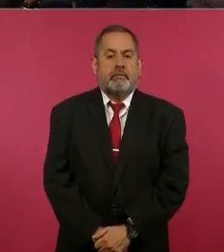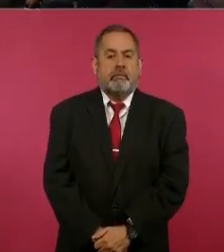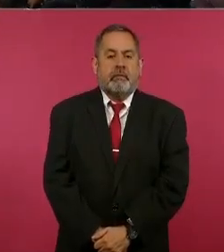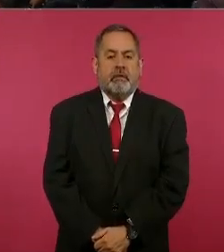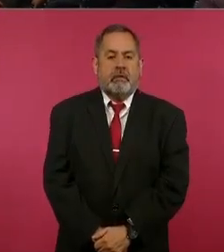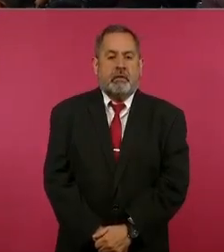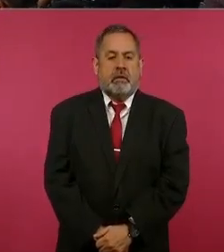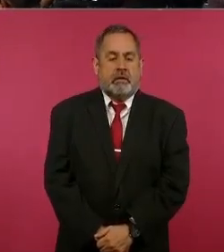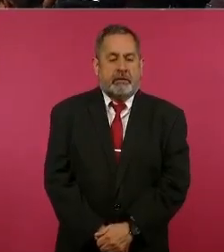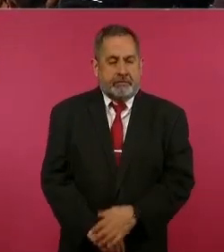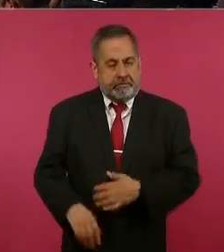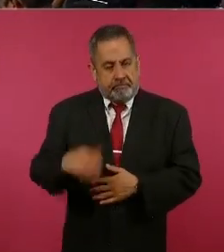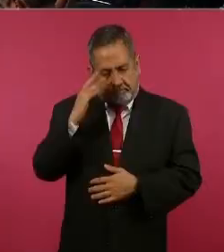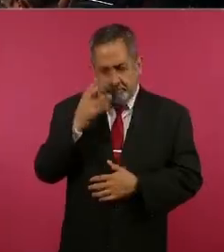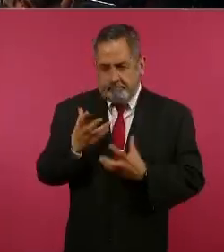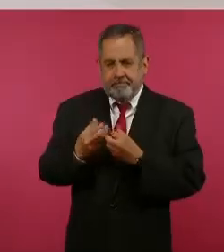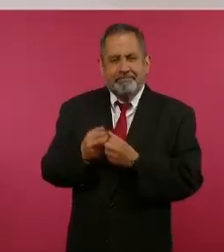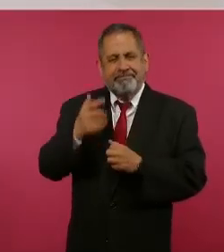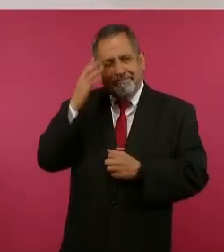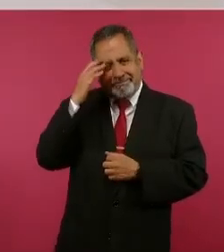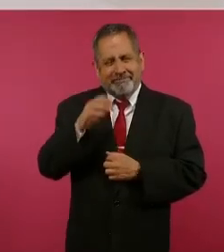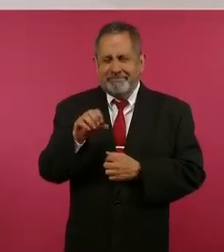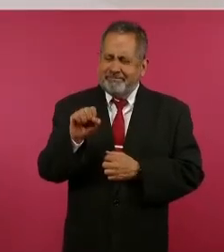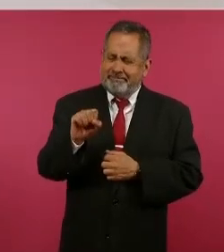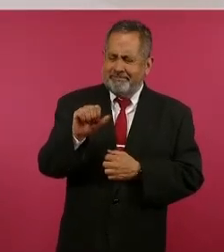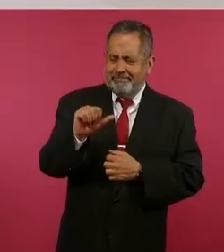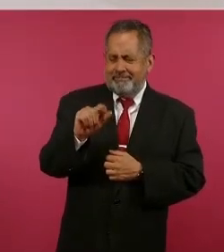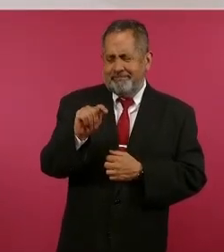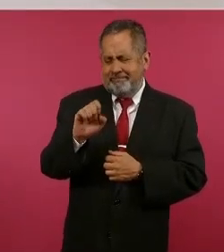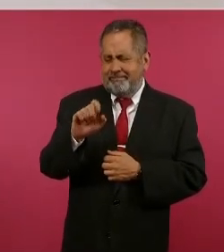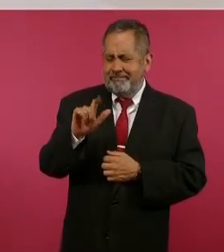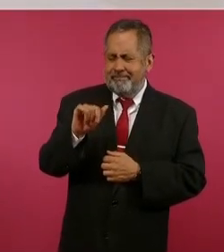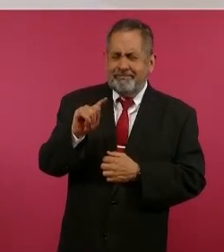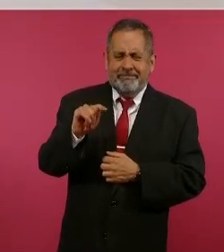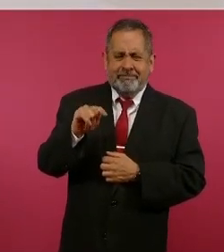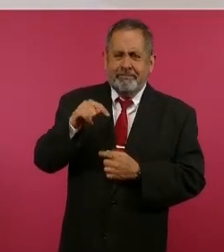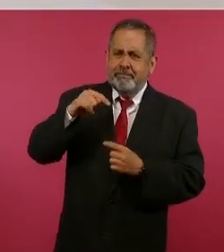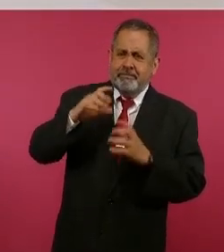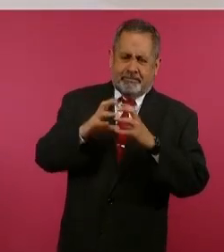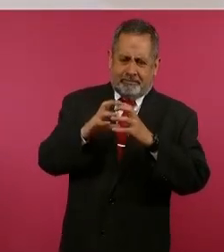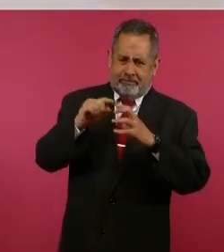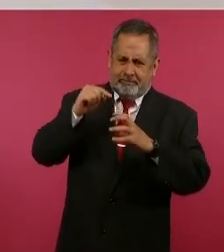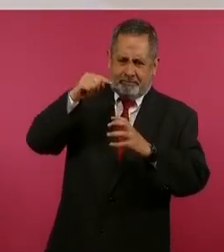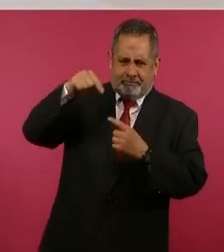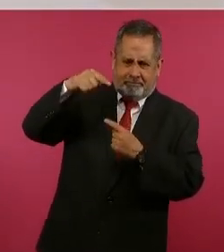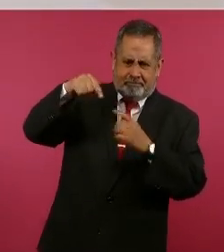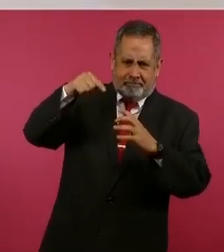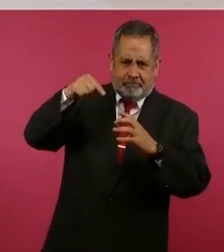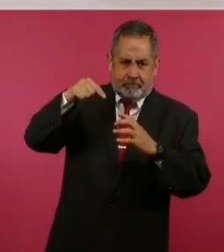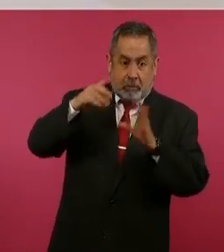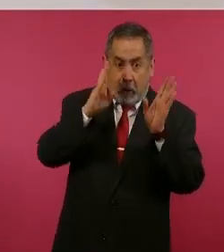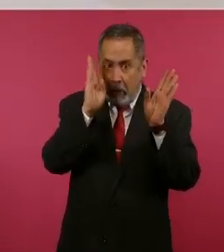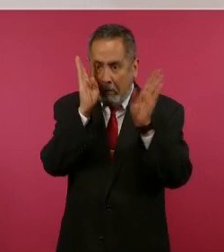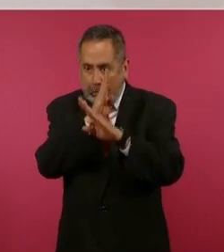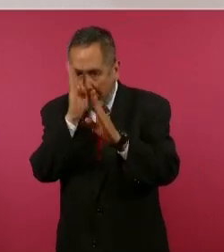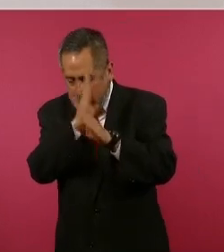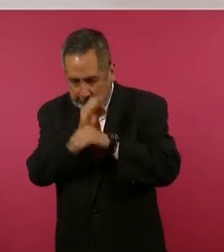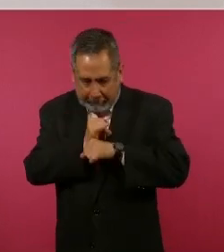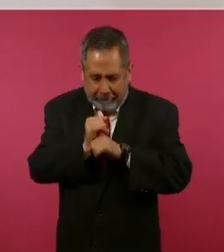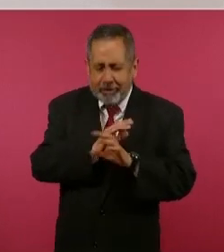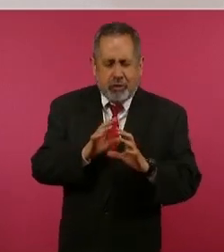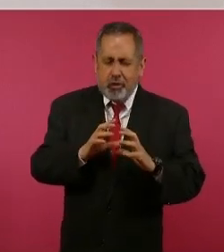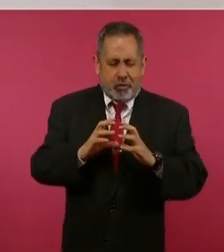Ya ve que cuando se habla de satélite, siempre se piensa en satélite espía.